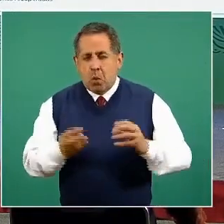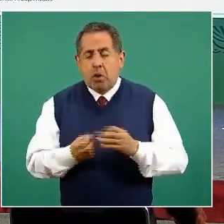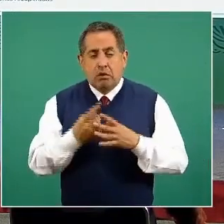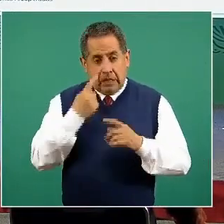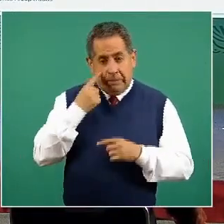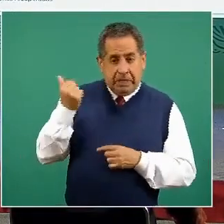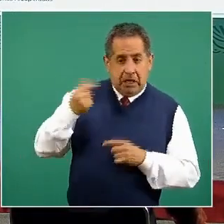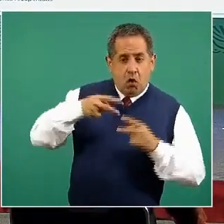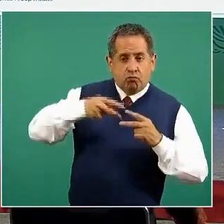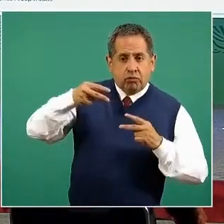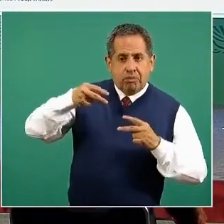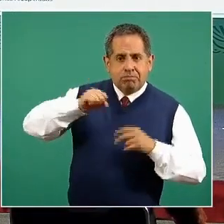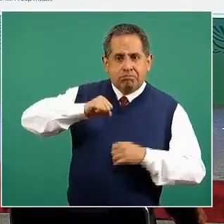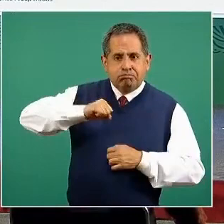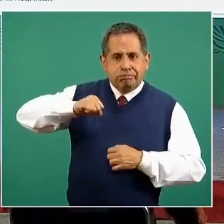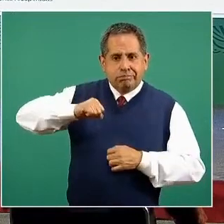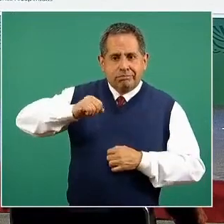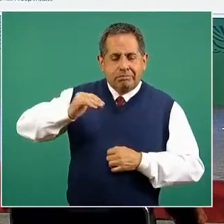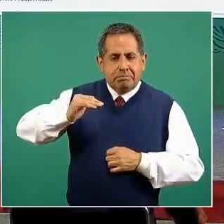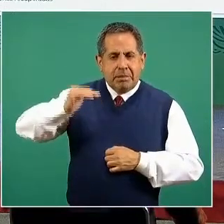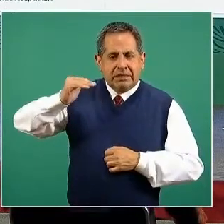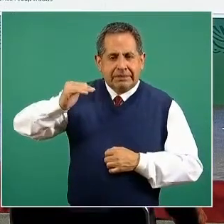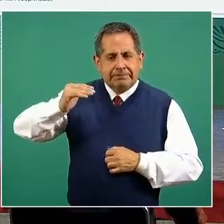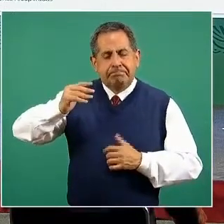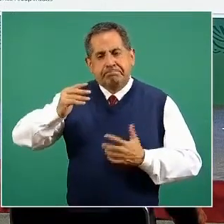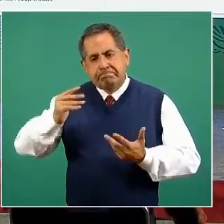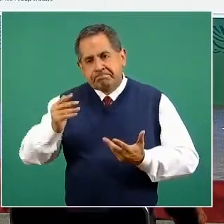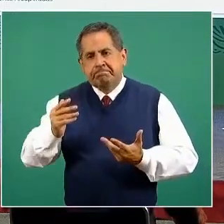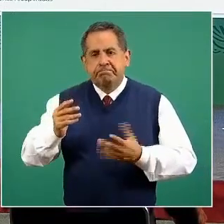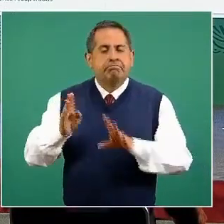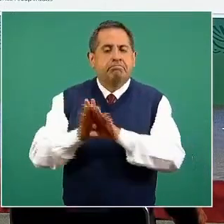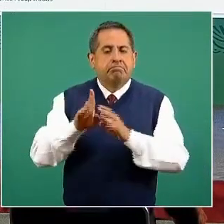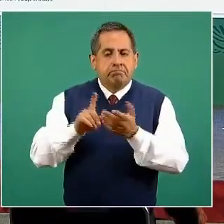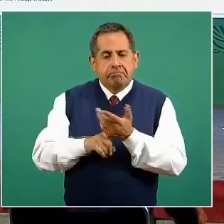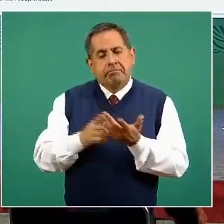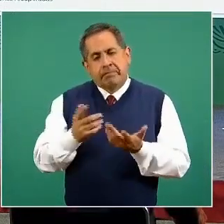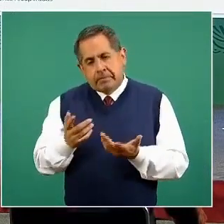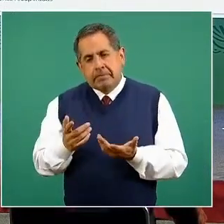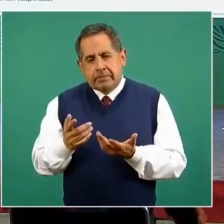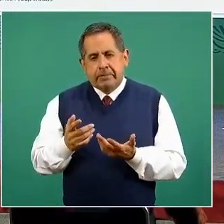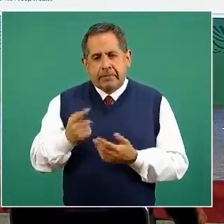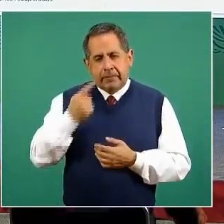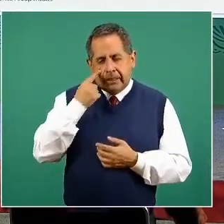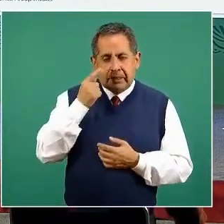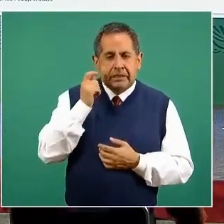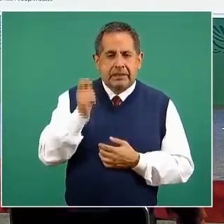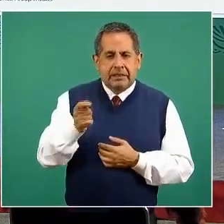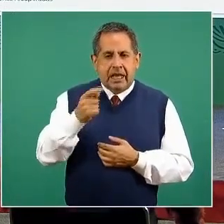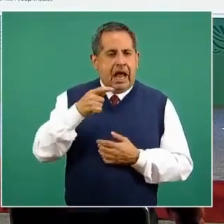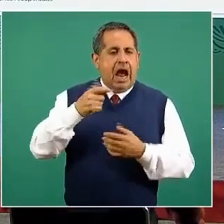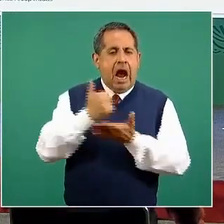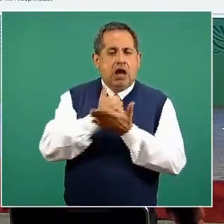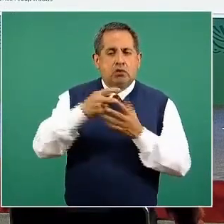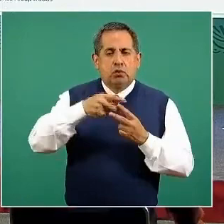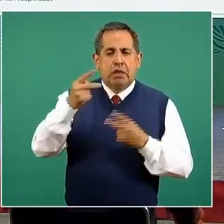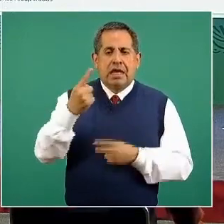también en el número de estos, precisamente siguiendo la congruencia de la curva azul. Son